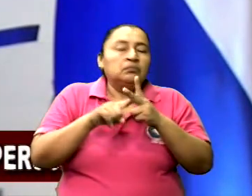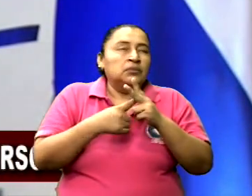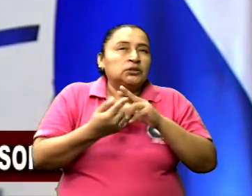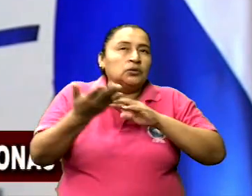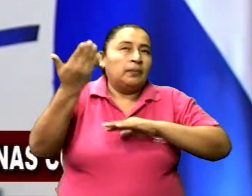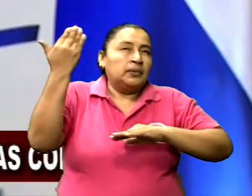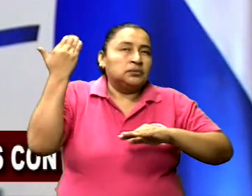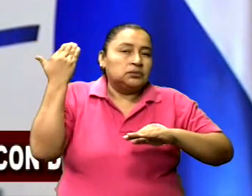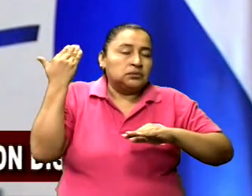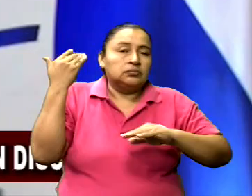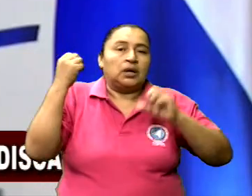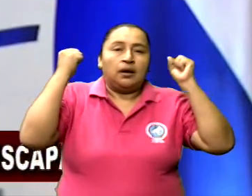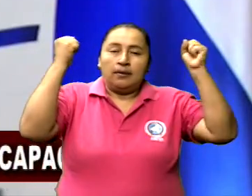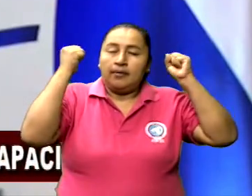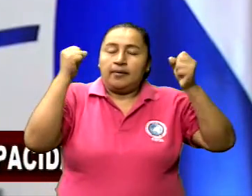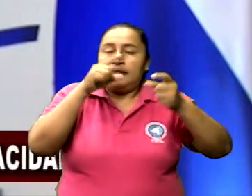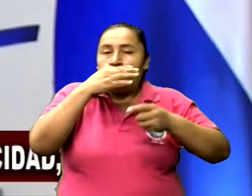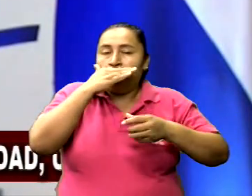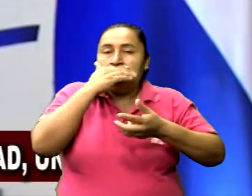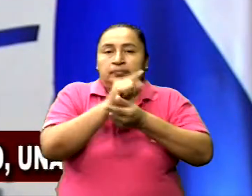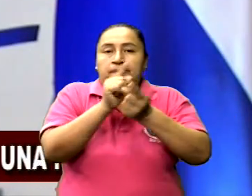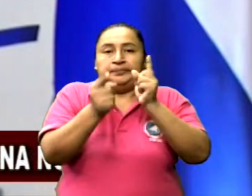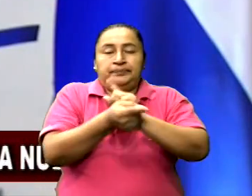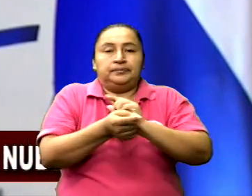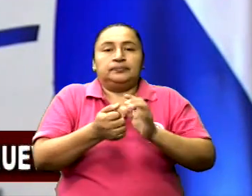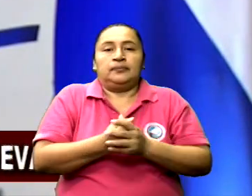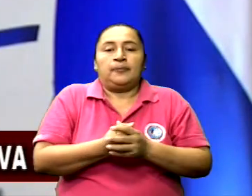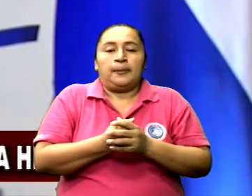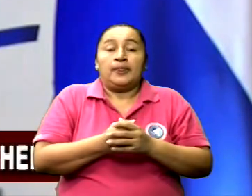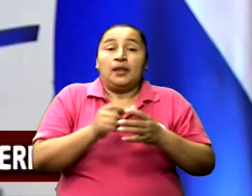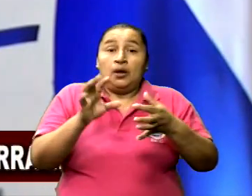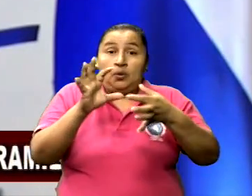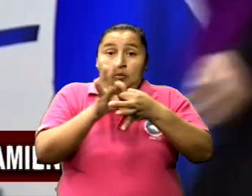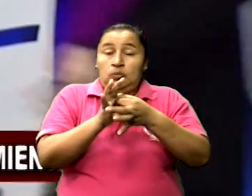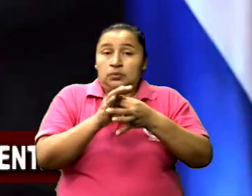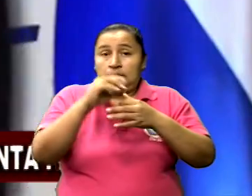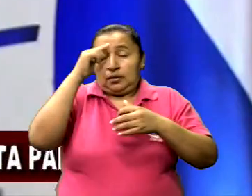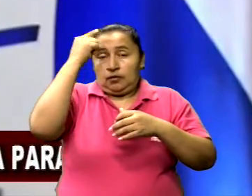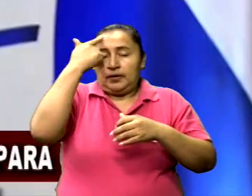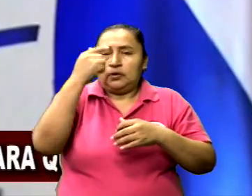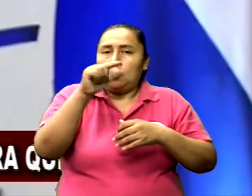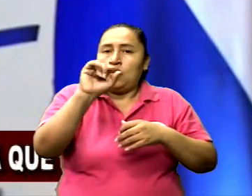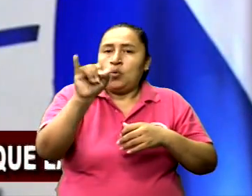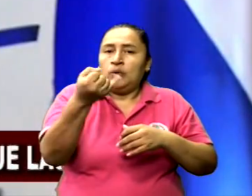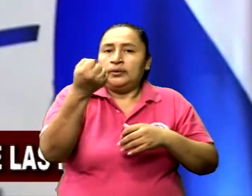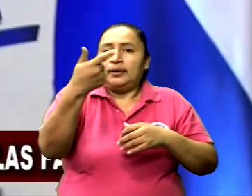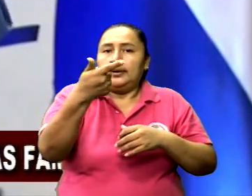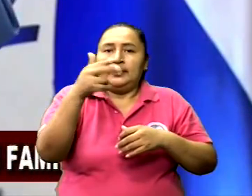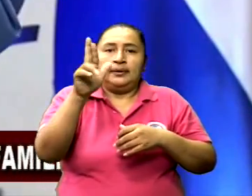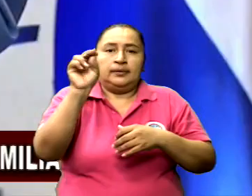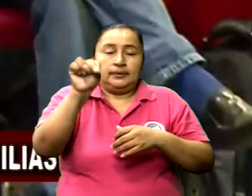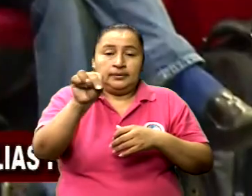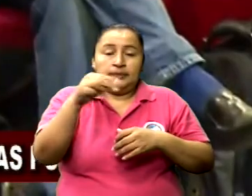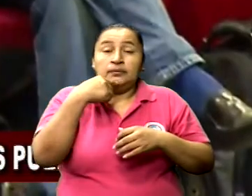del triunfo de la revolución. La Junta de Gobierno era una expresión de la política de alianza.